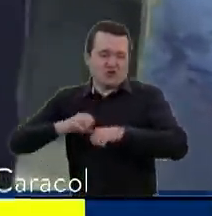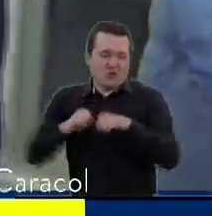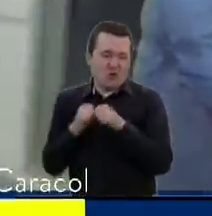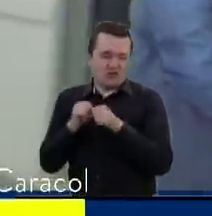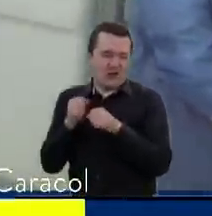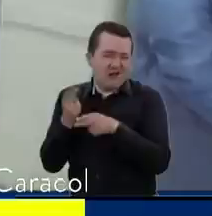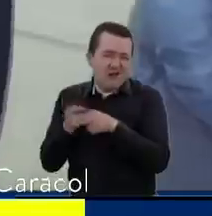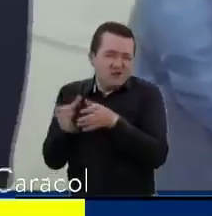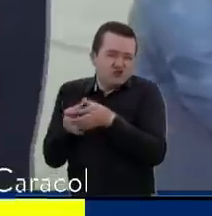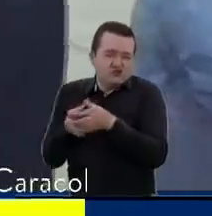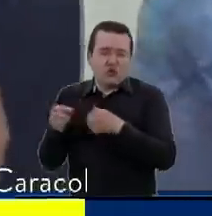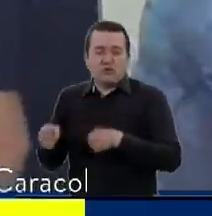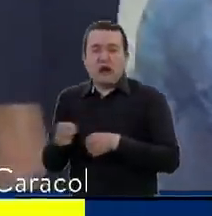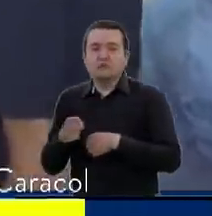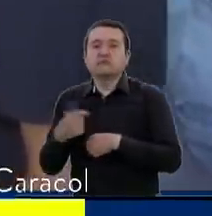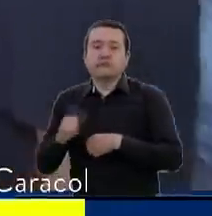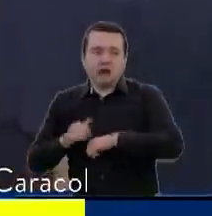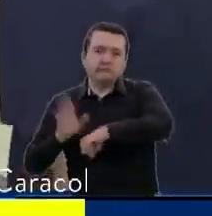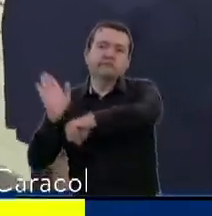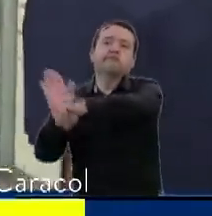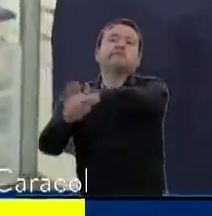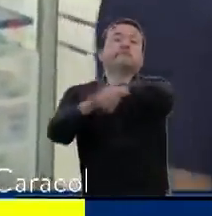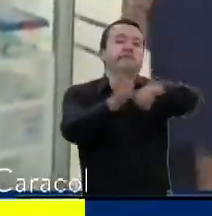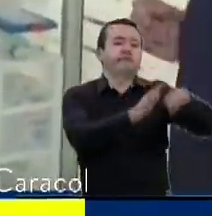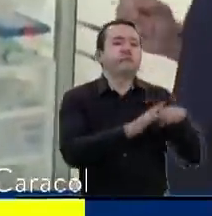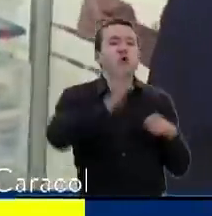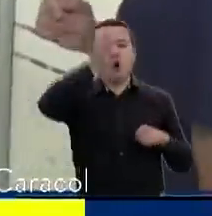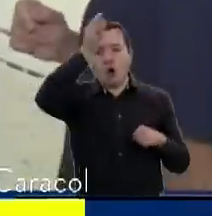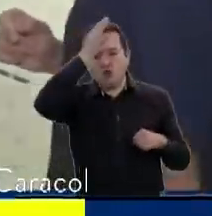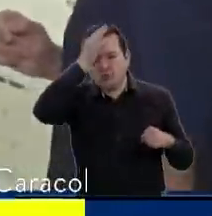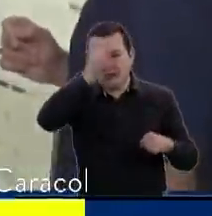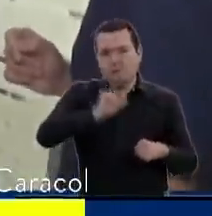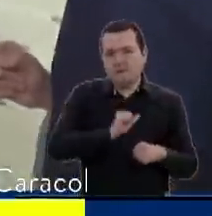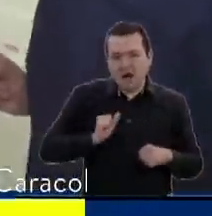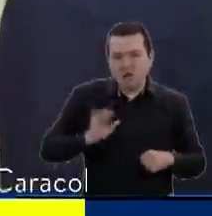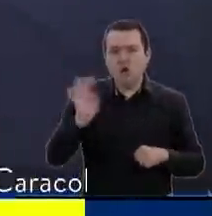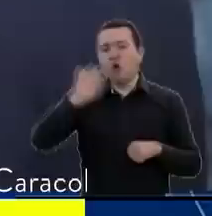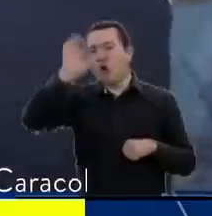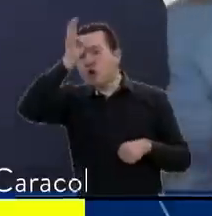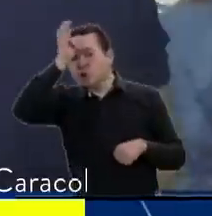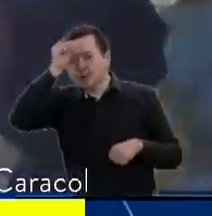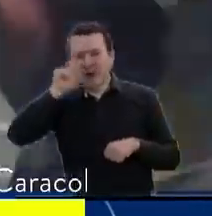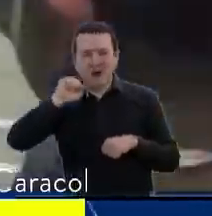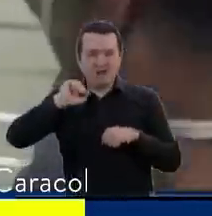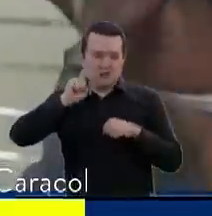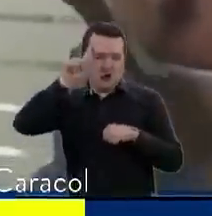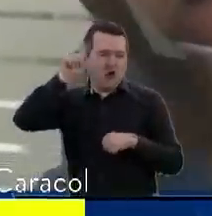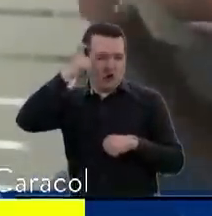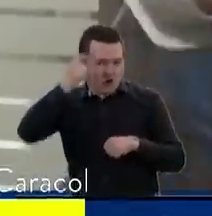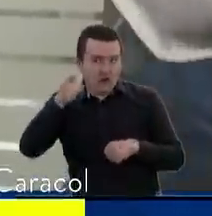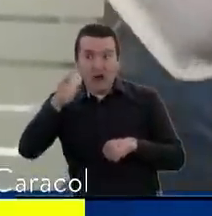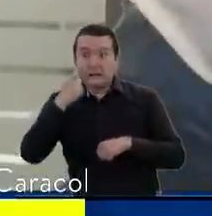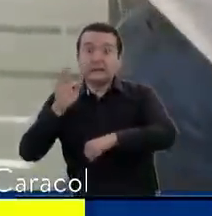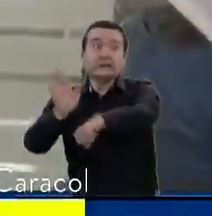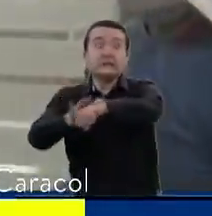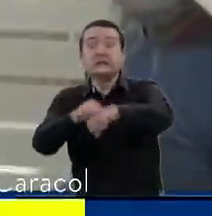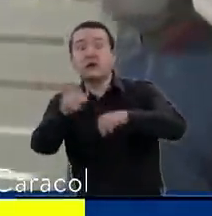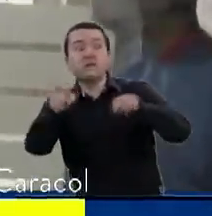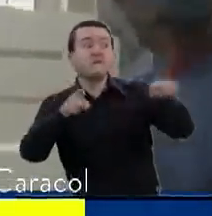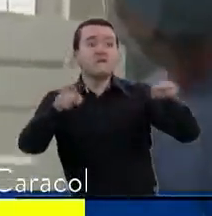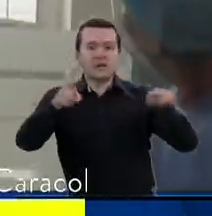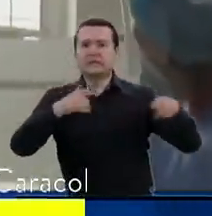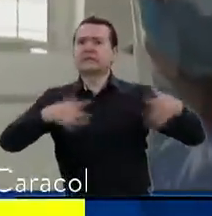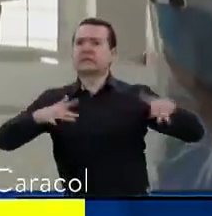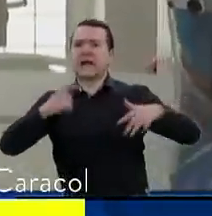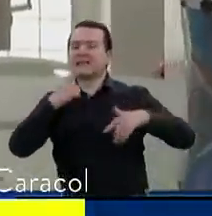una serie de hospitales públicos y privados que están llegando al borde de ocupación. Insisten en que hay